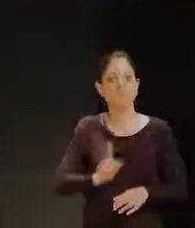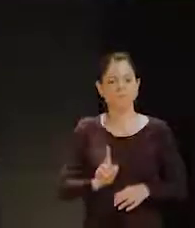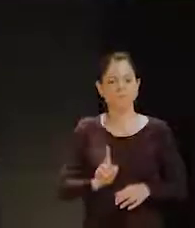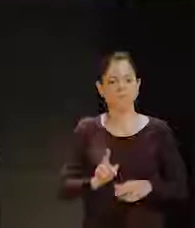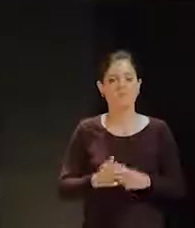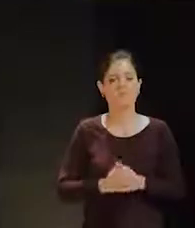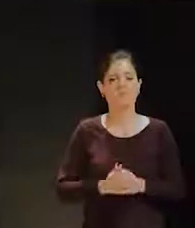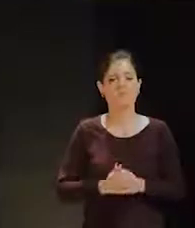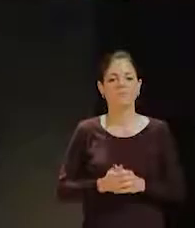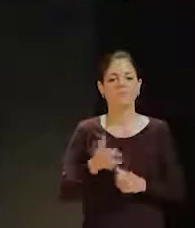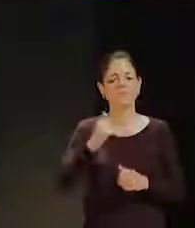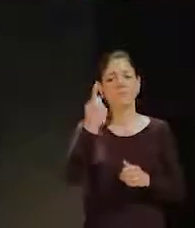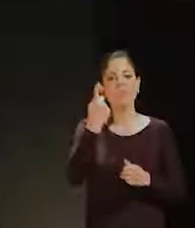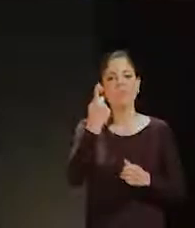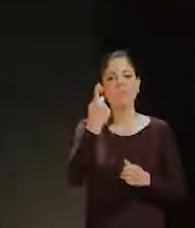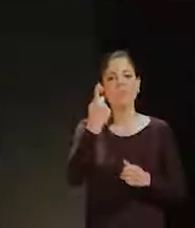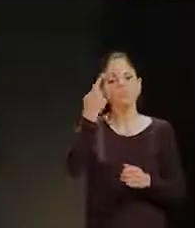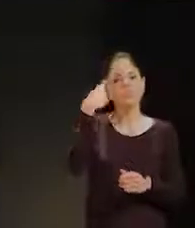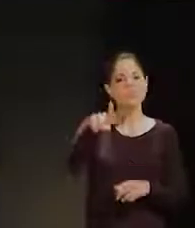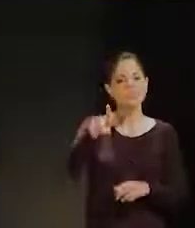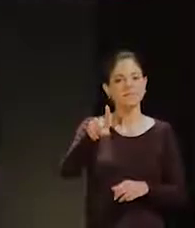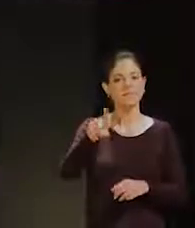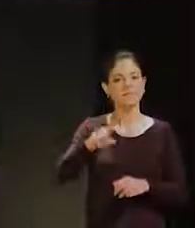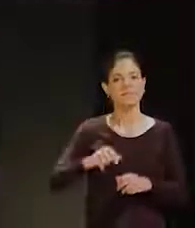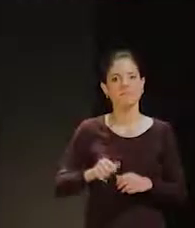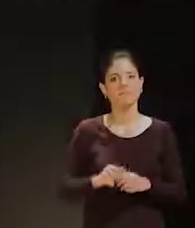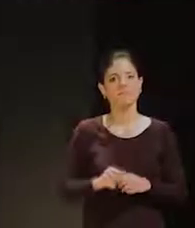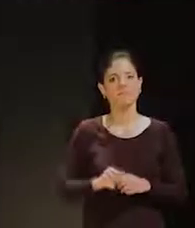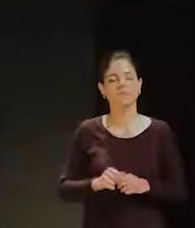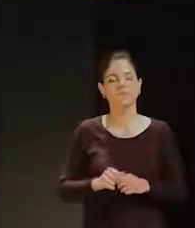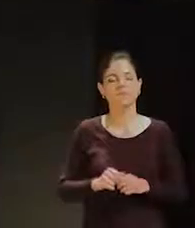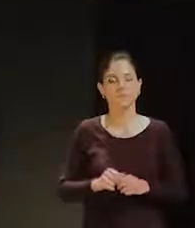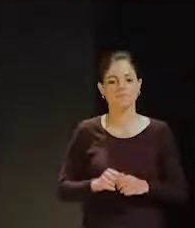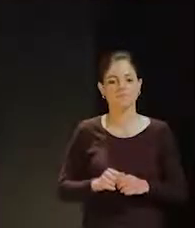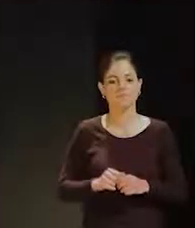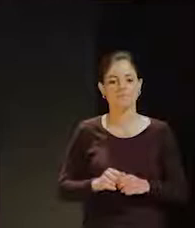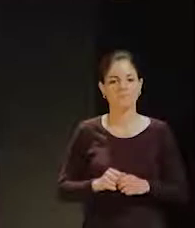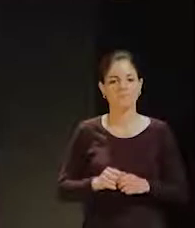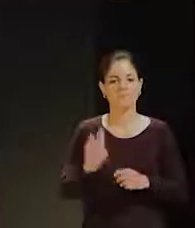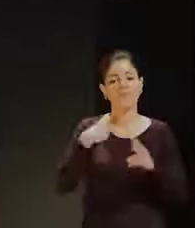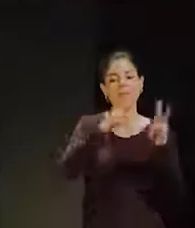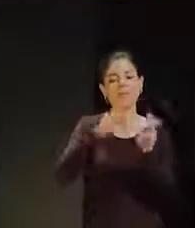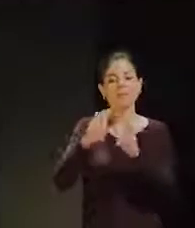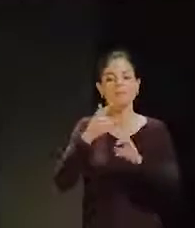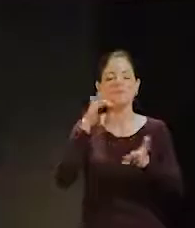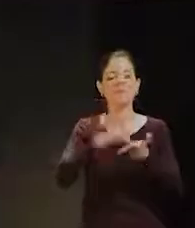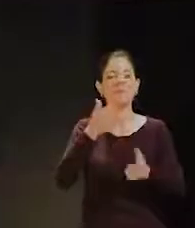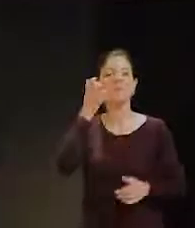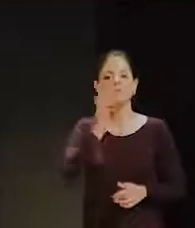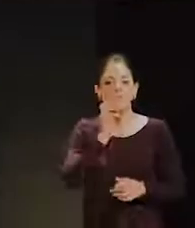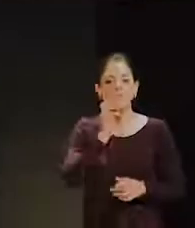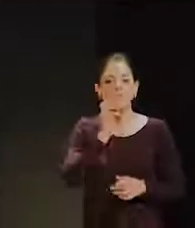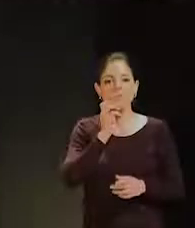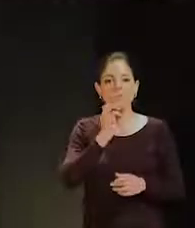tener una noción de no tener nada. Y en Cuba estamos